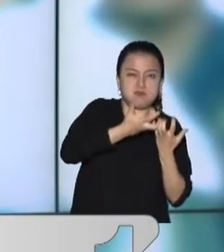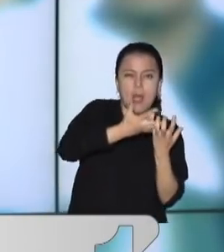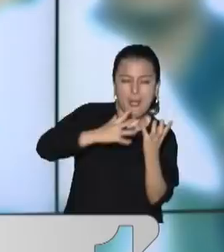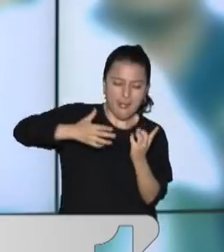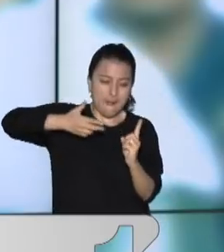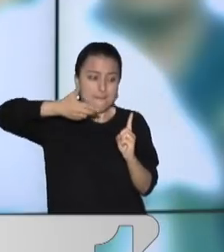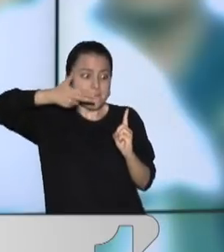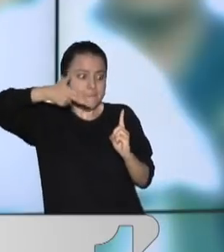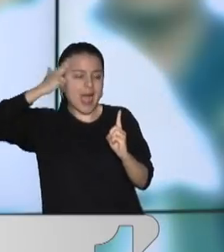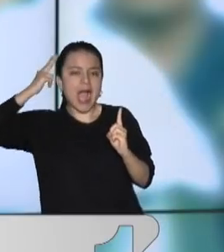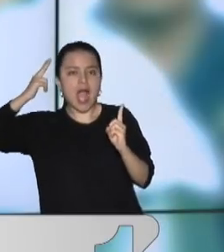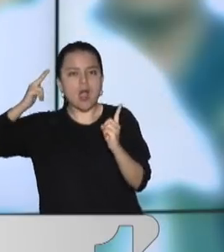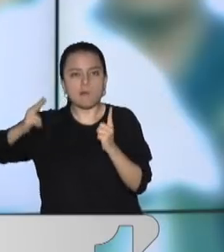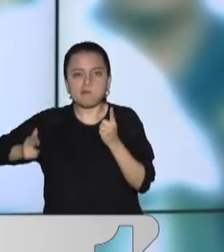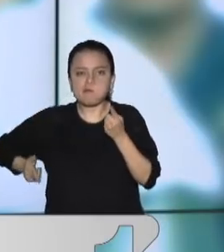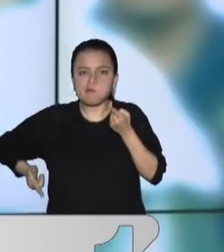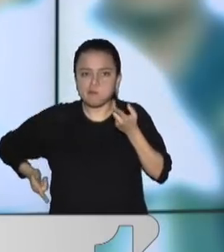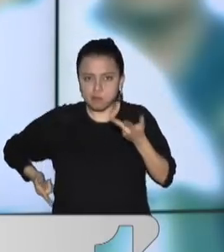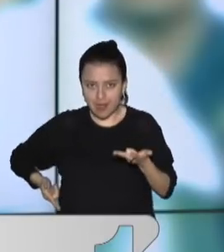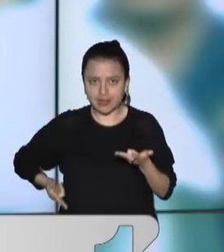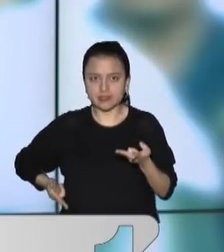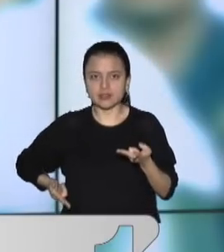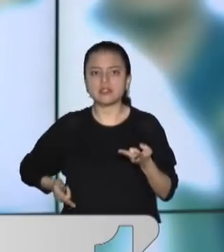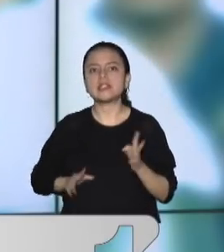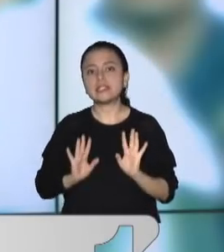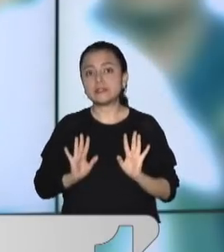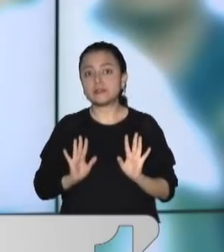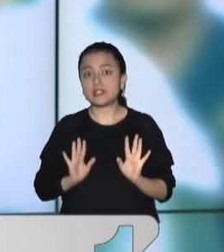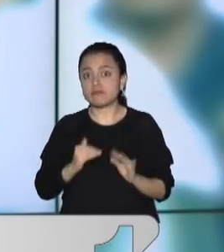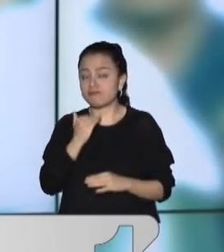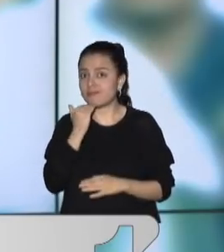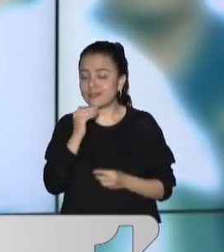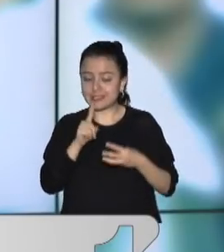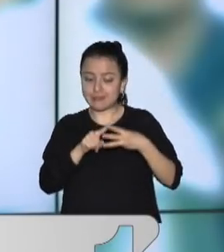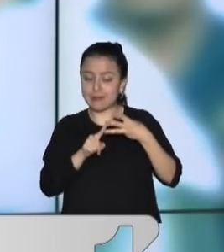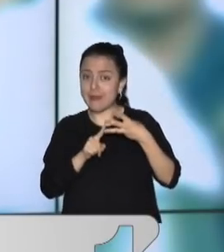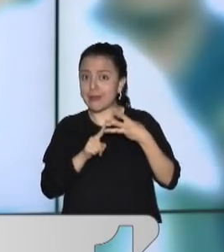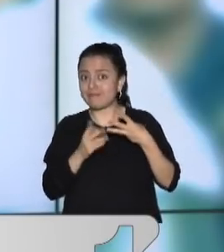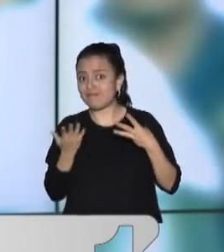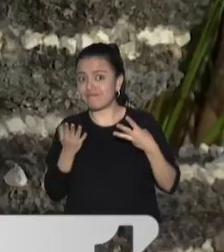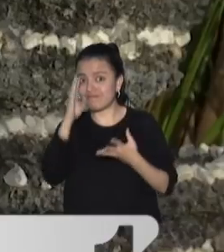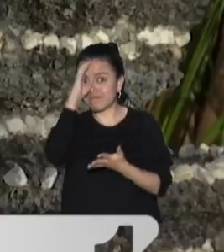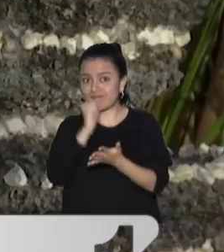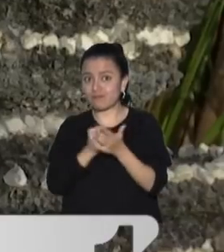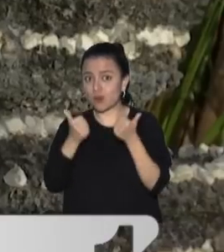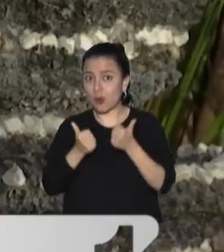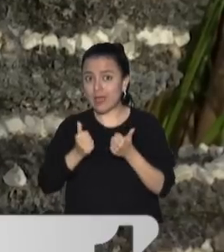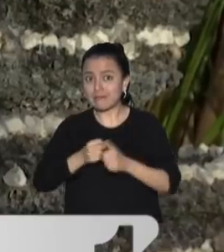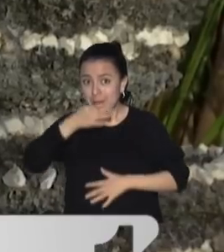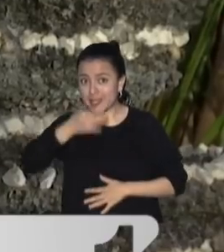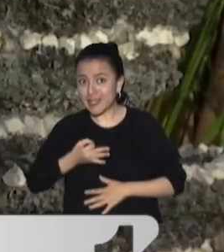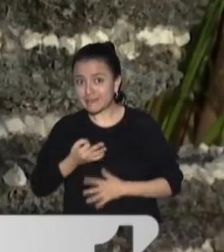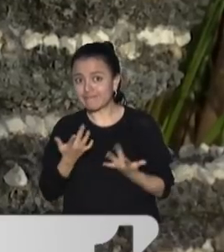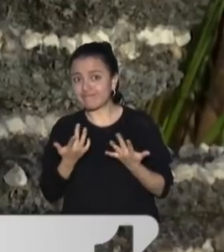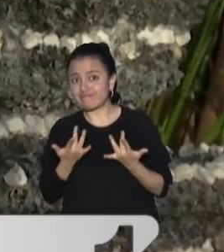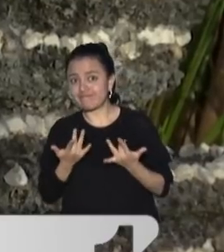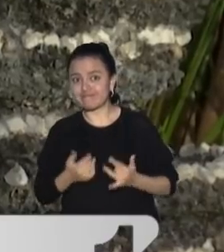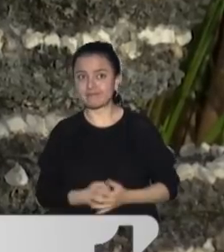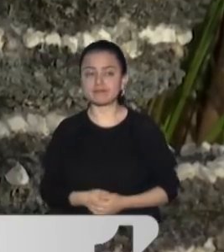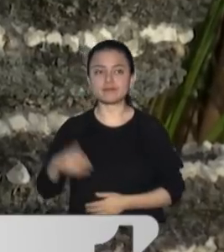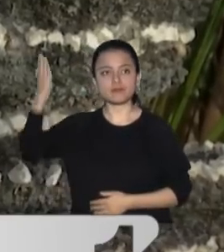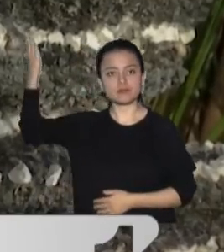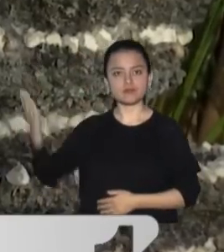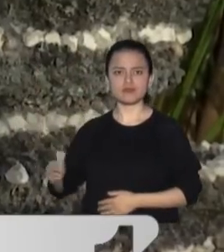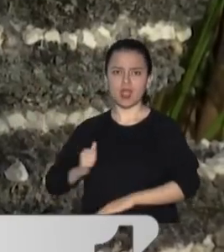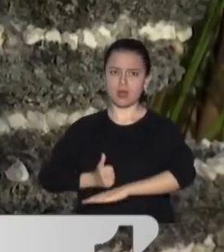pero después abandonó el proceso de paz y se rearmó junto a Iván Márquez y alias El Paisa. Jesús Santrich fue parte del Estado Mayor